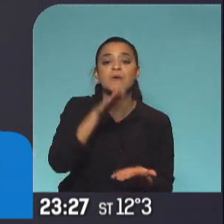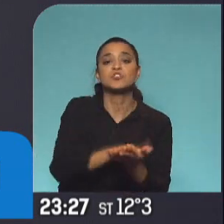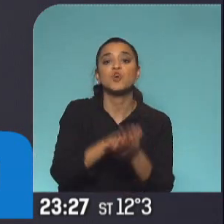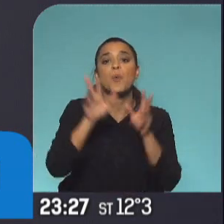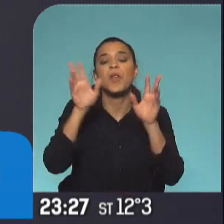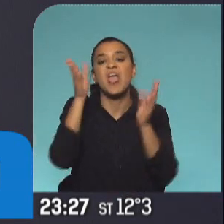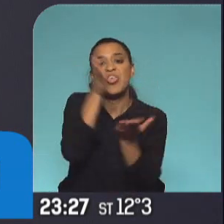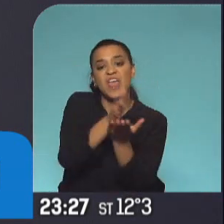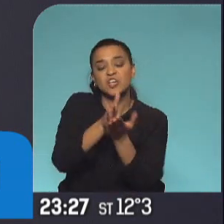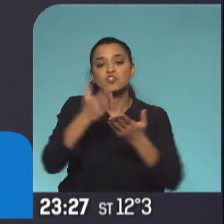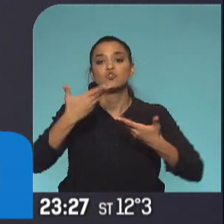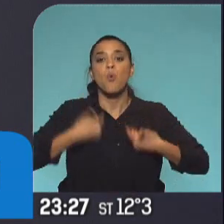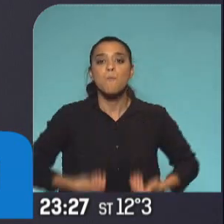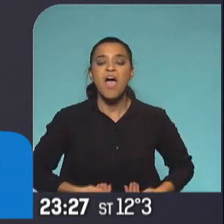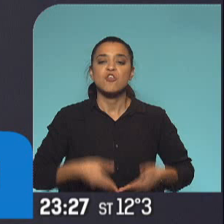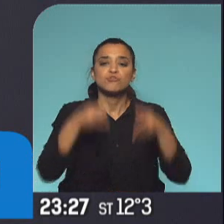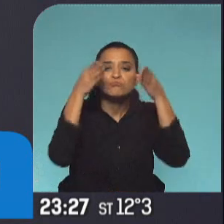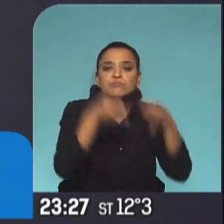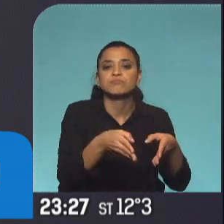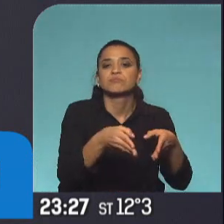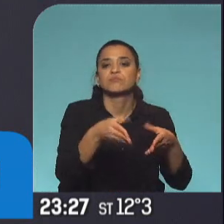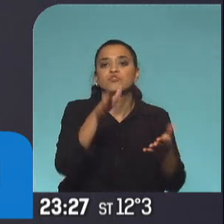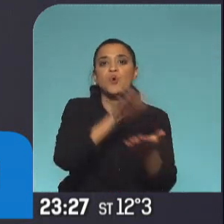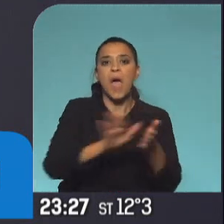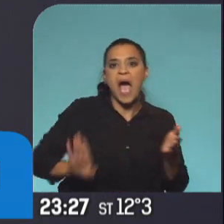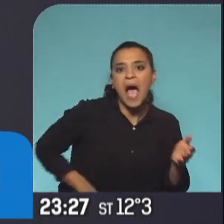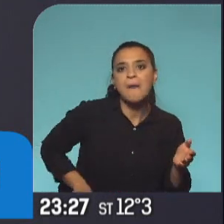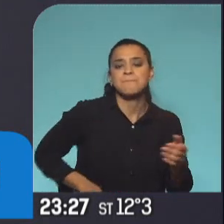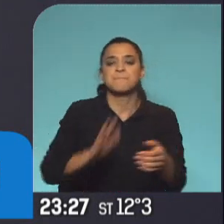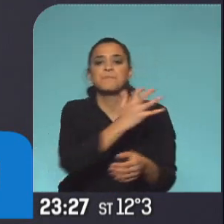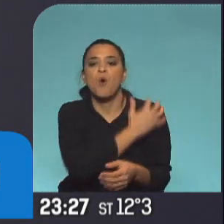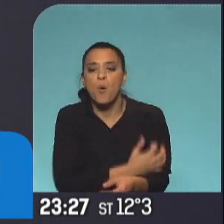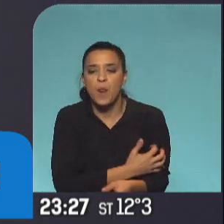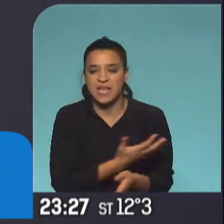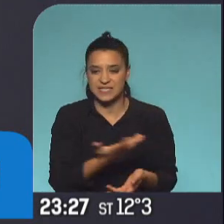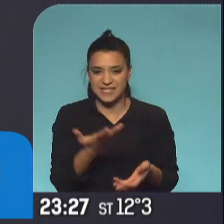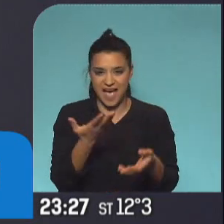derechos humanos referidos al hambre y a la pobreza, ¿no?